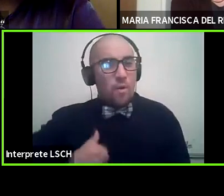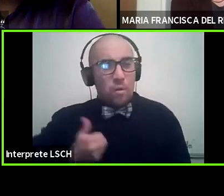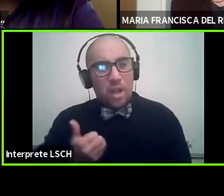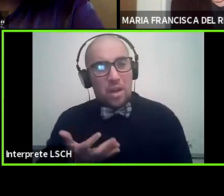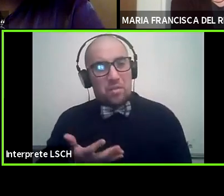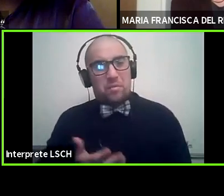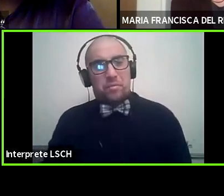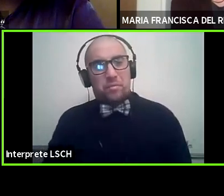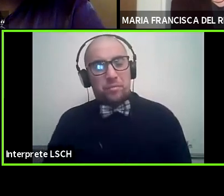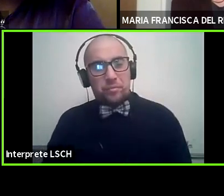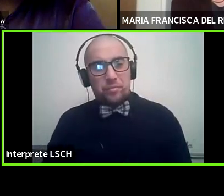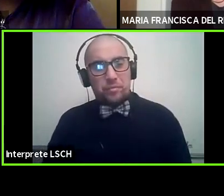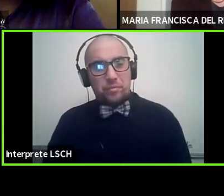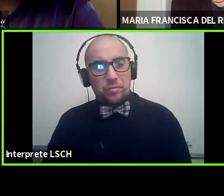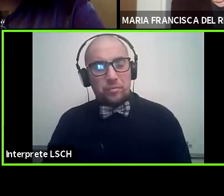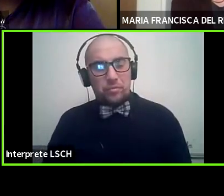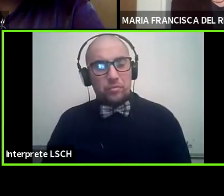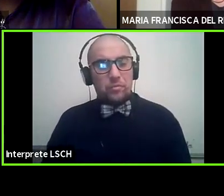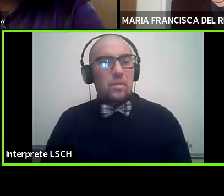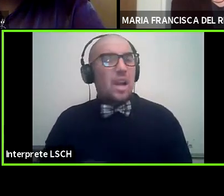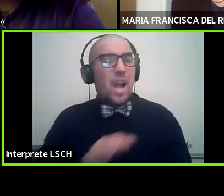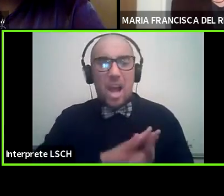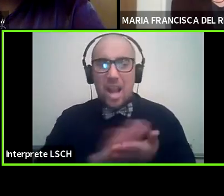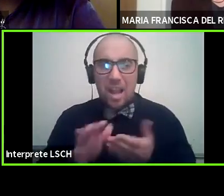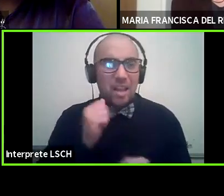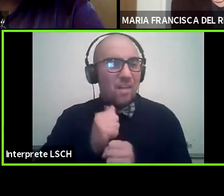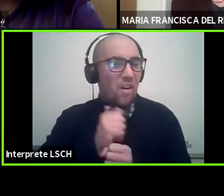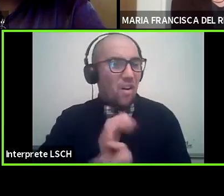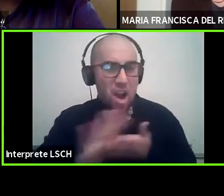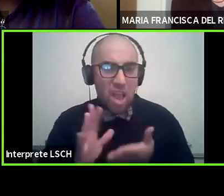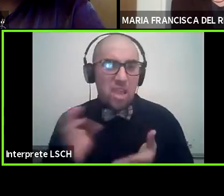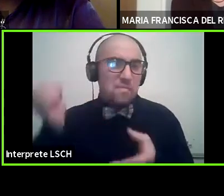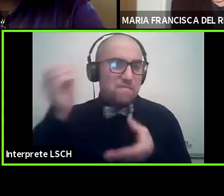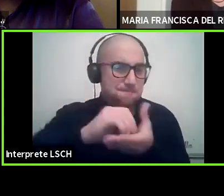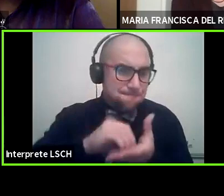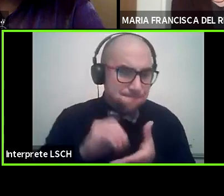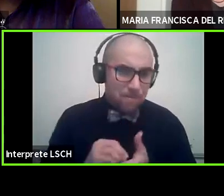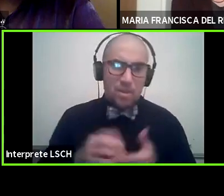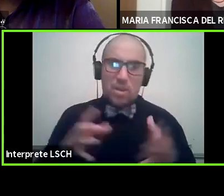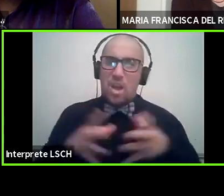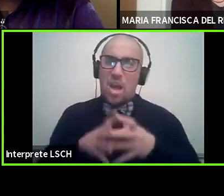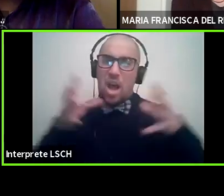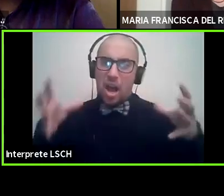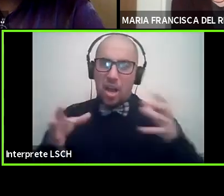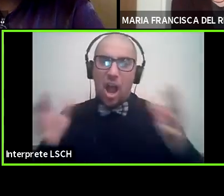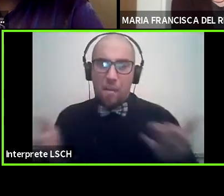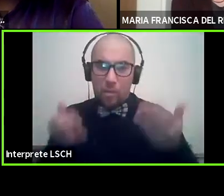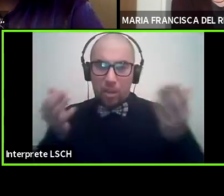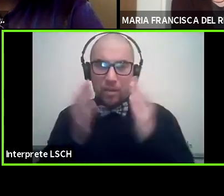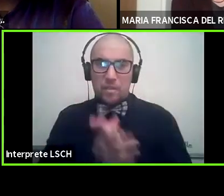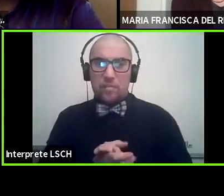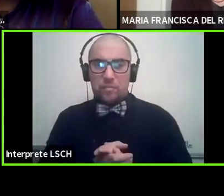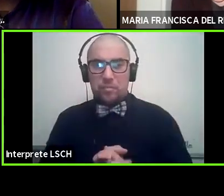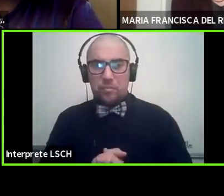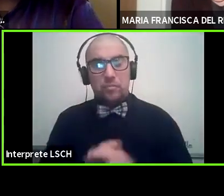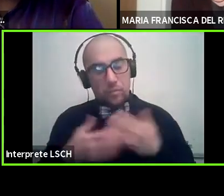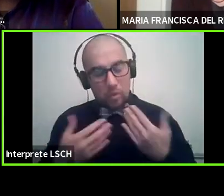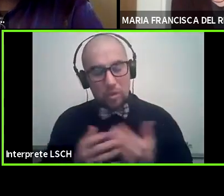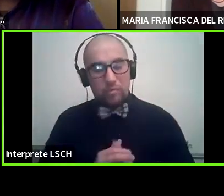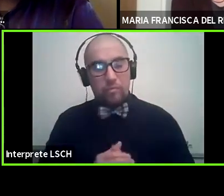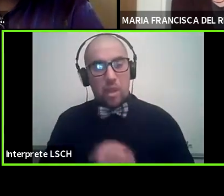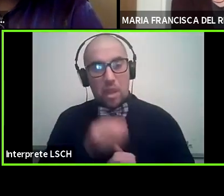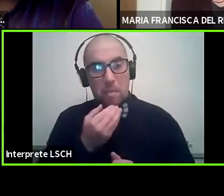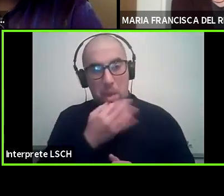en realidad corresponde a horas formales de trabajo. Es una tremenda motivación. Y les